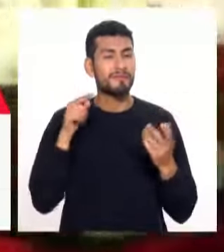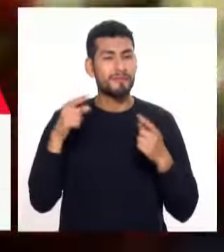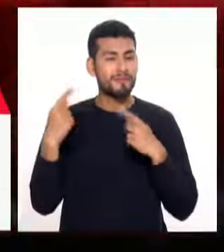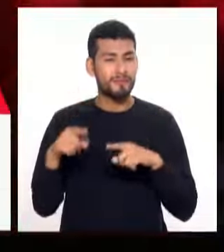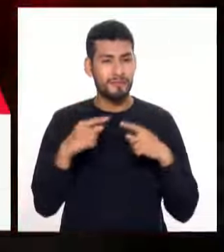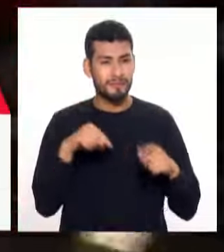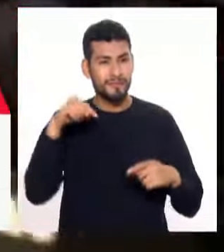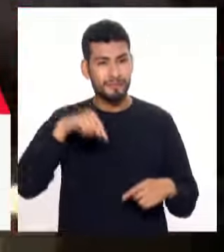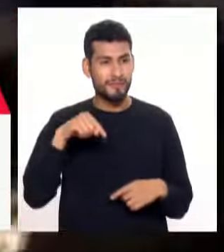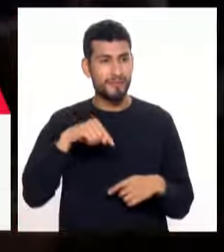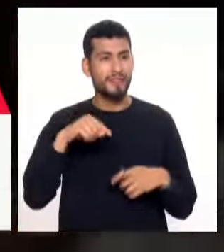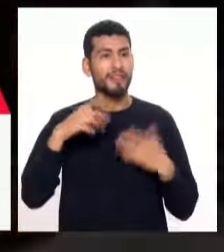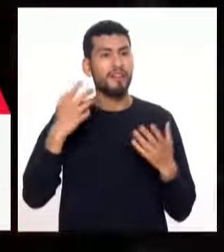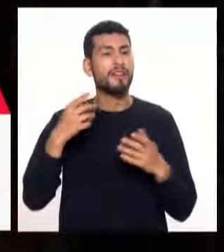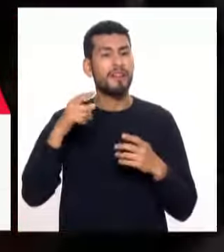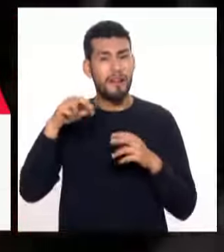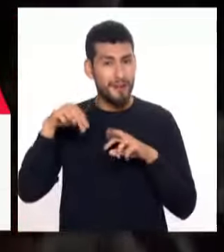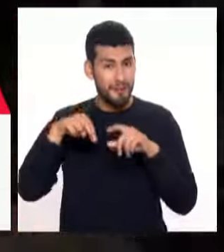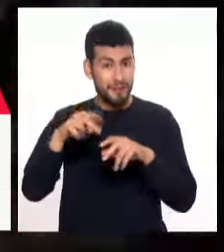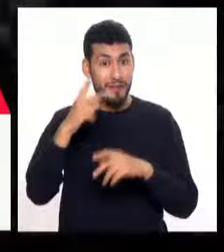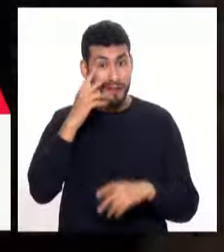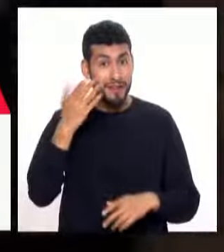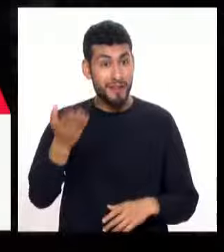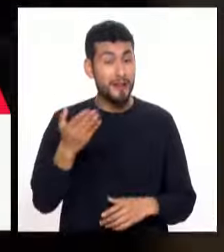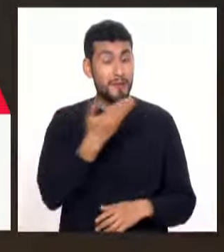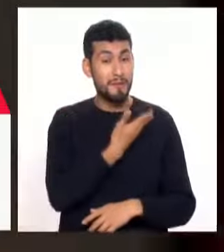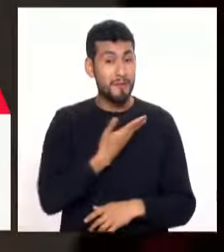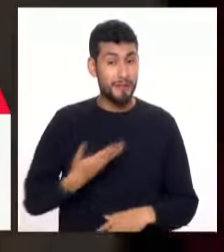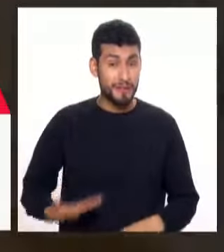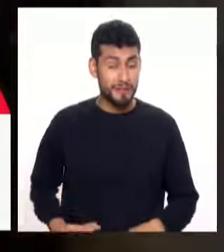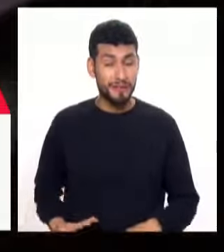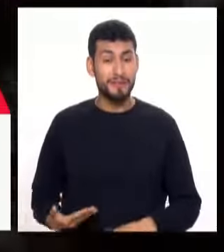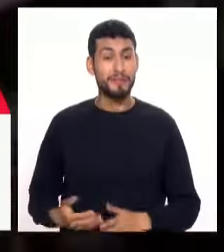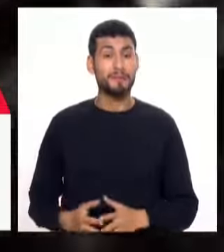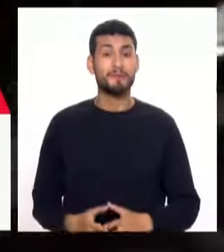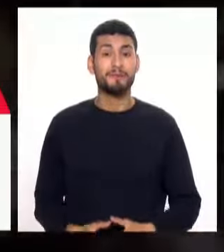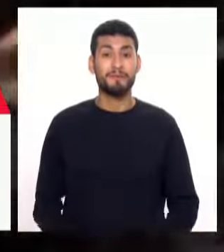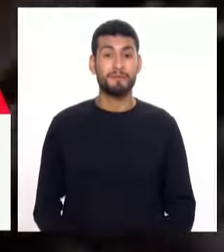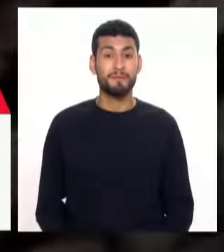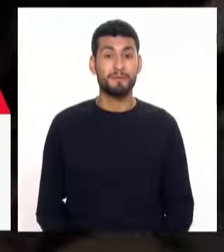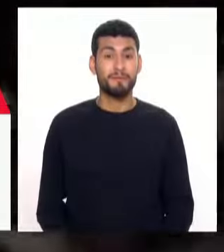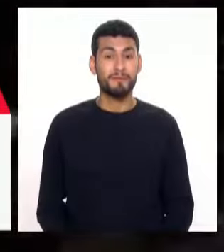haciendo este recorrido. Vamos a escuchar a la presidenta.